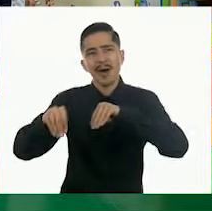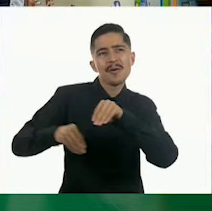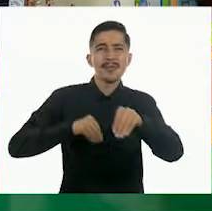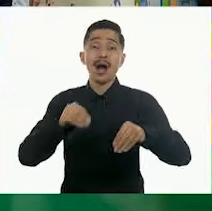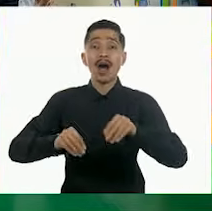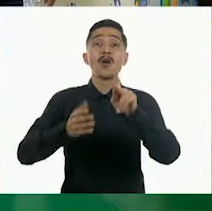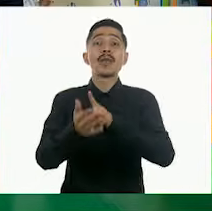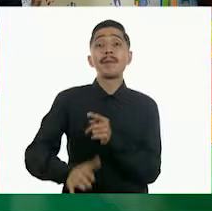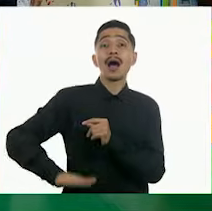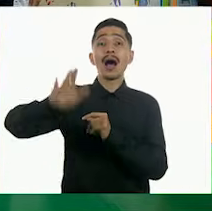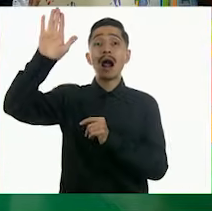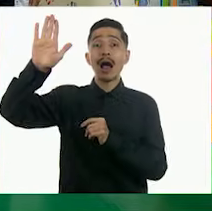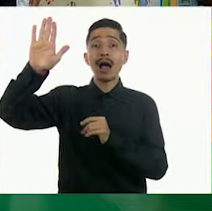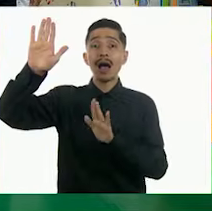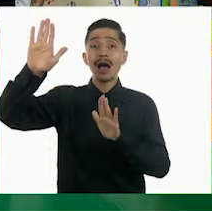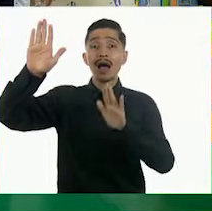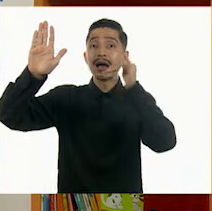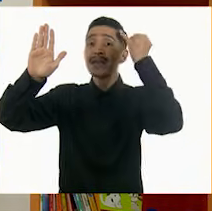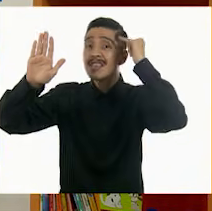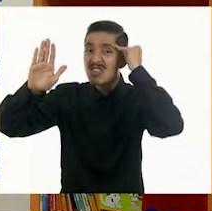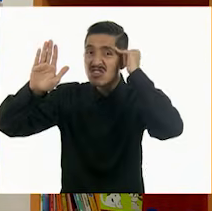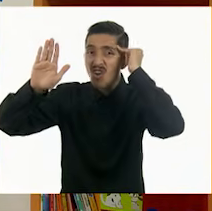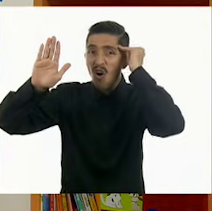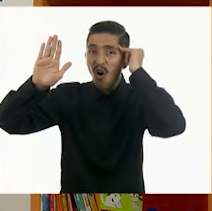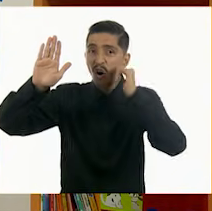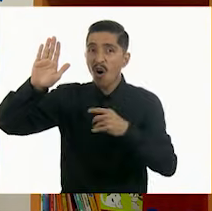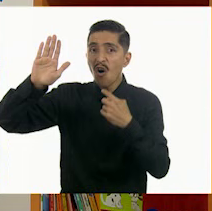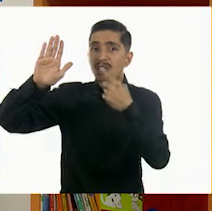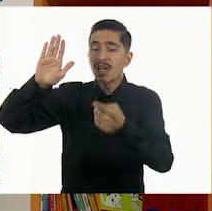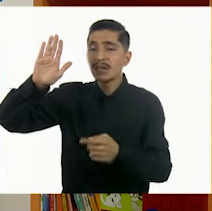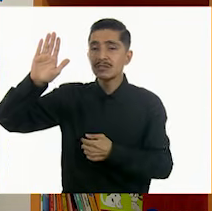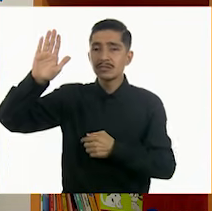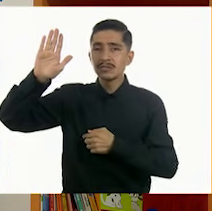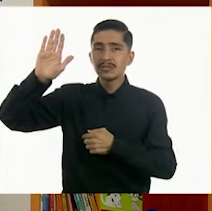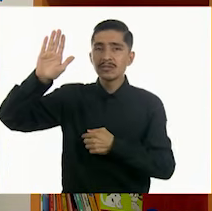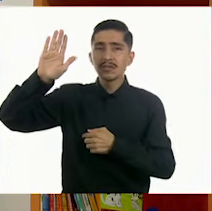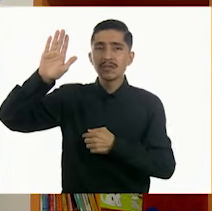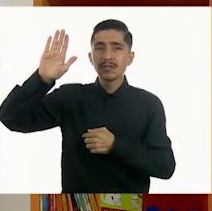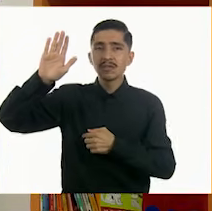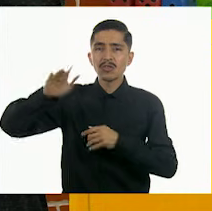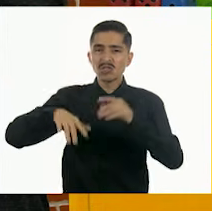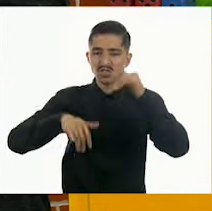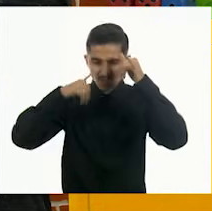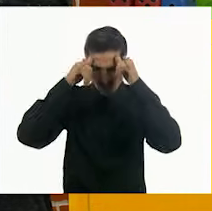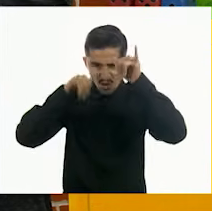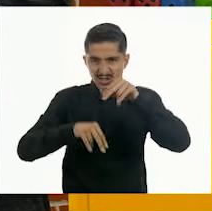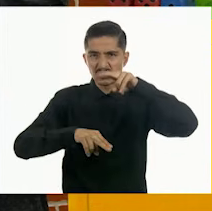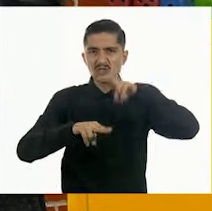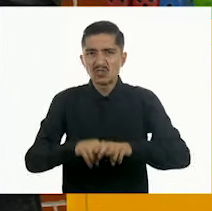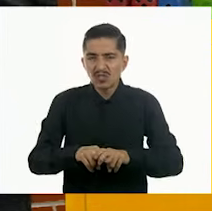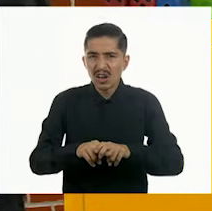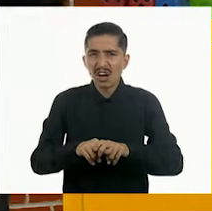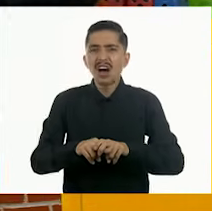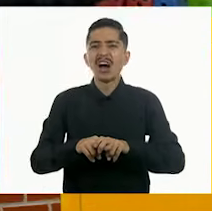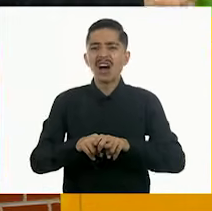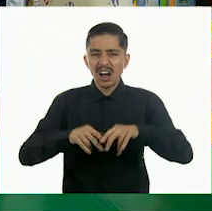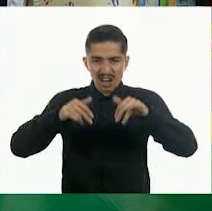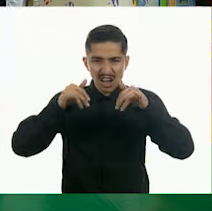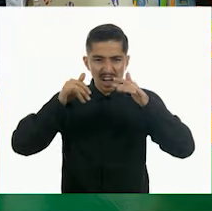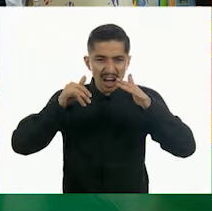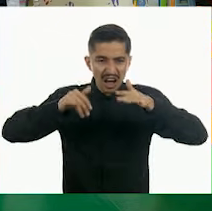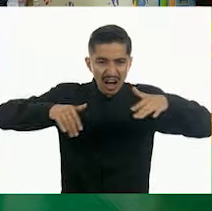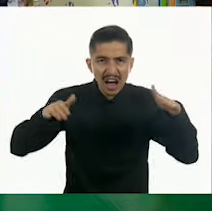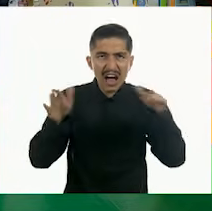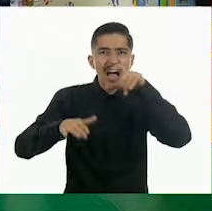¡Jao! ¡Jao! ¡Indio! ¡Indio! ¡Toro sentado! ¡Toro sentado! ¡Águila blanca! ¡Águila